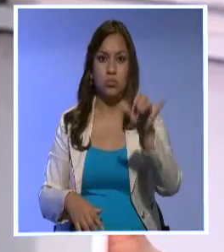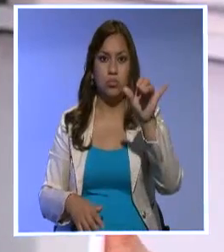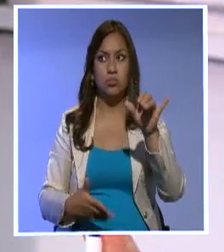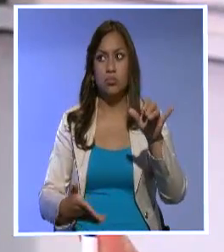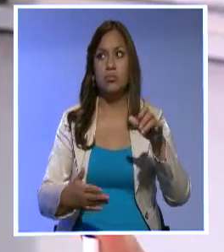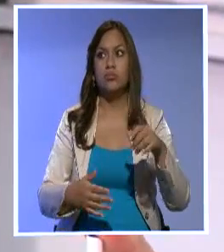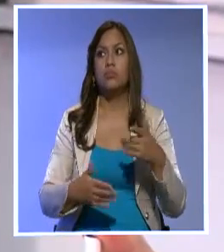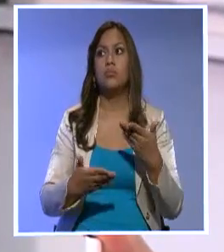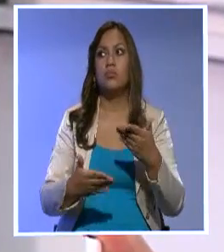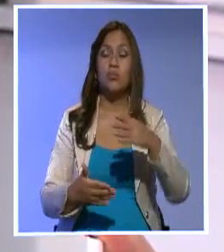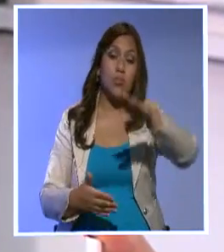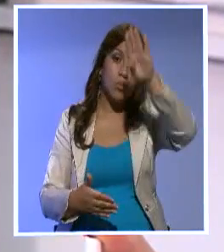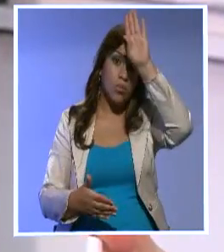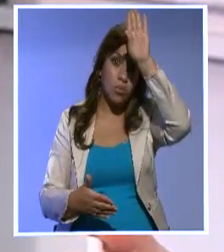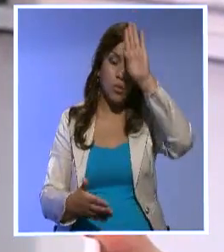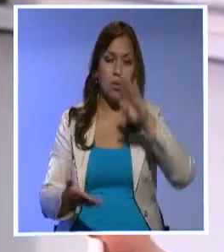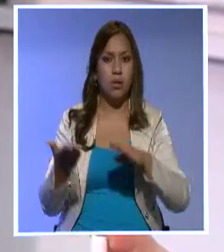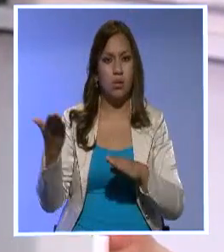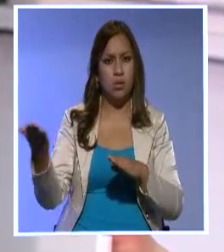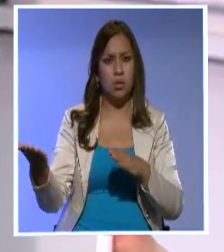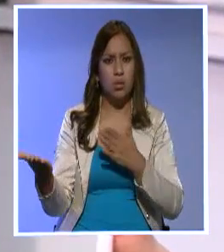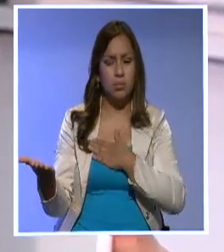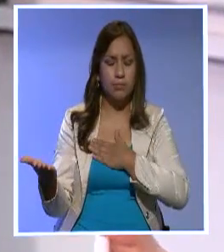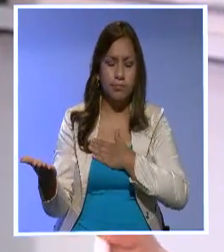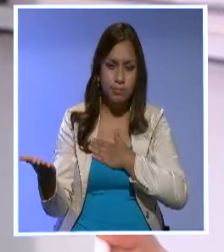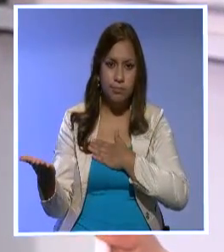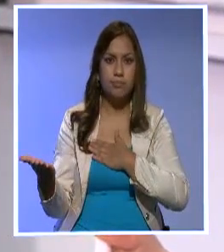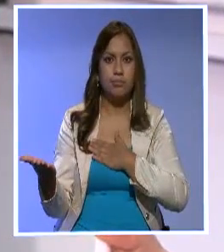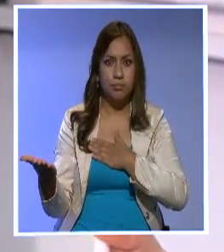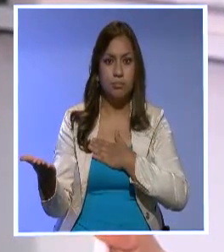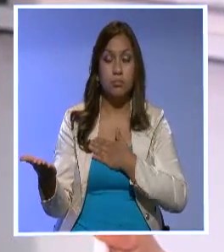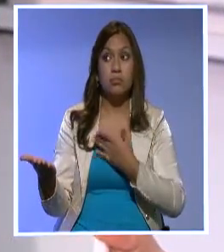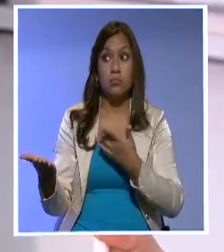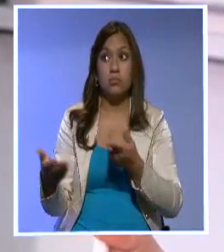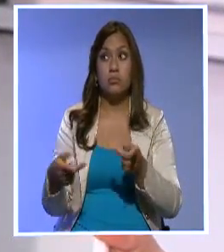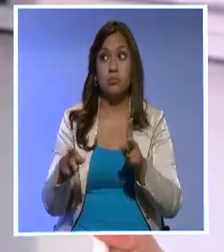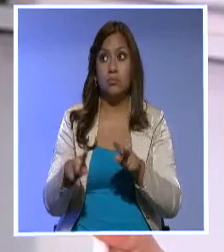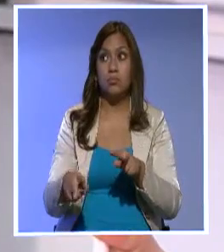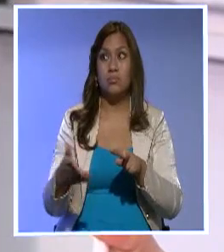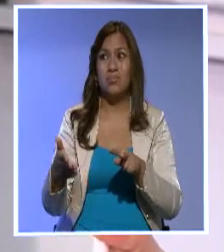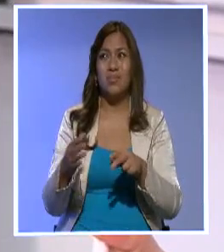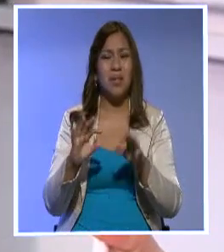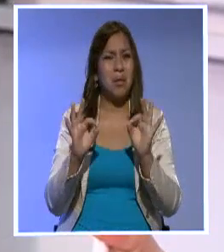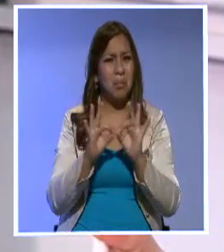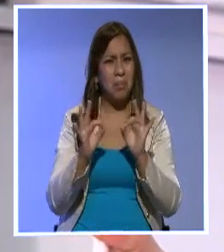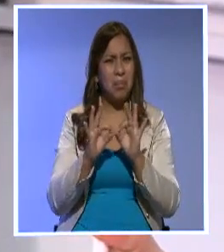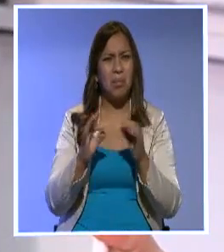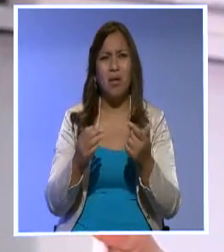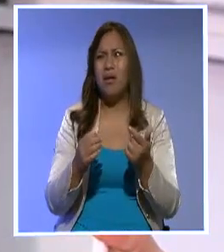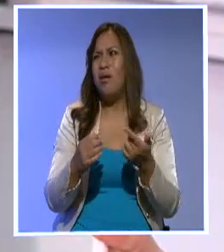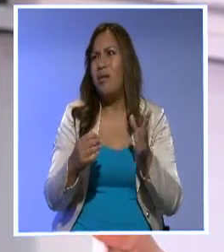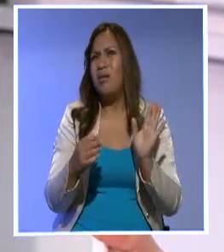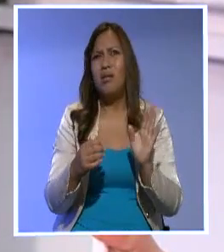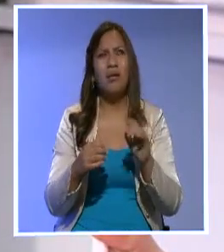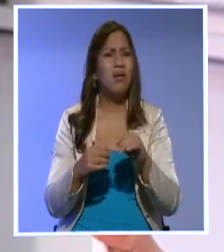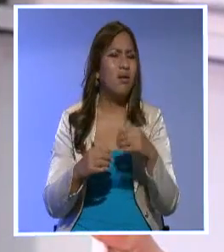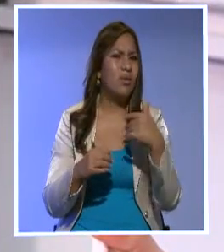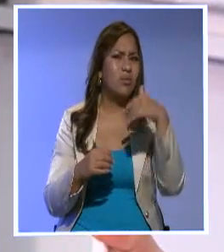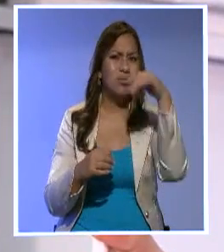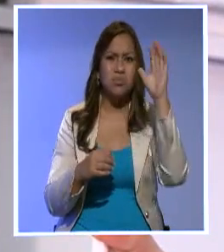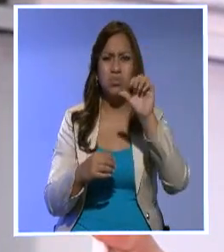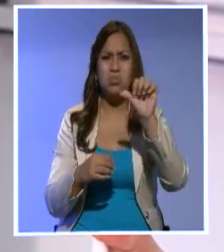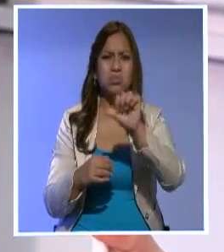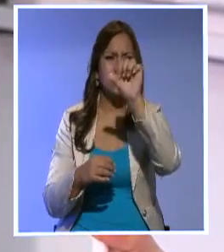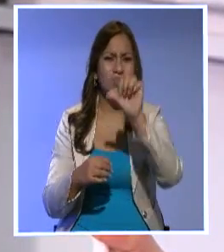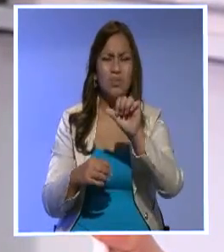fervor del pueblo cubano muy a pesar de que en las redes sociales la violencia generada por aquellos de